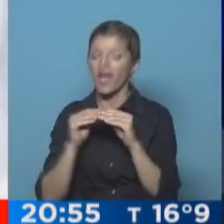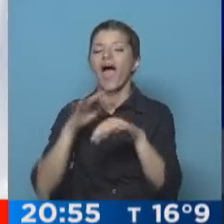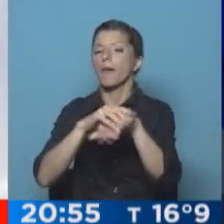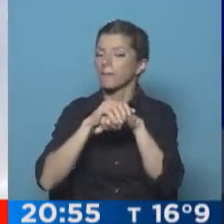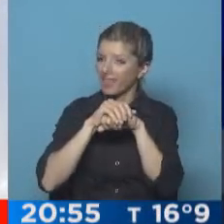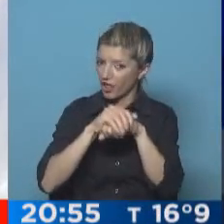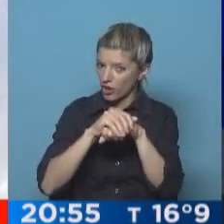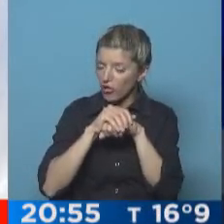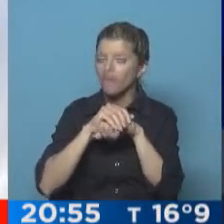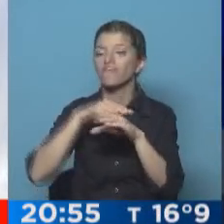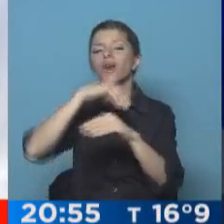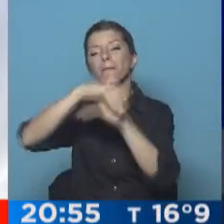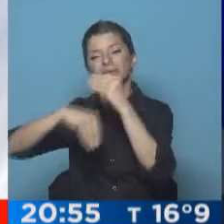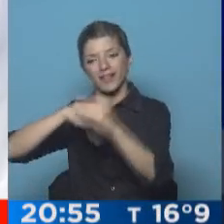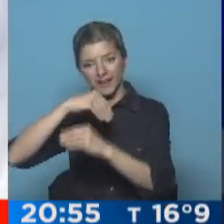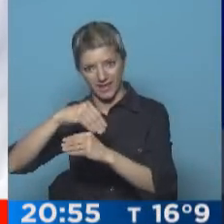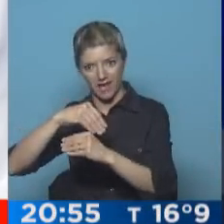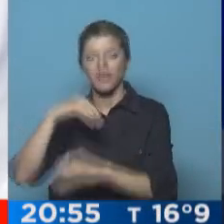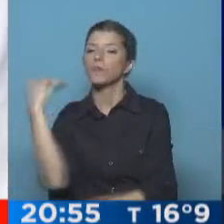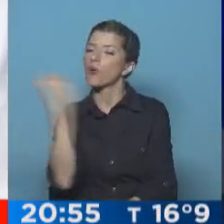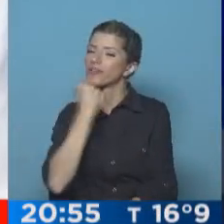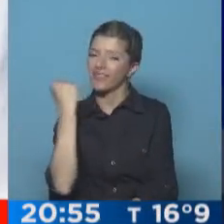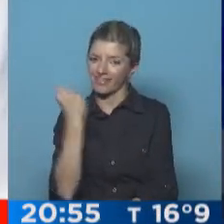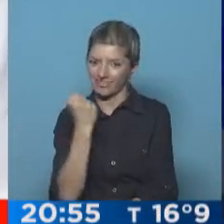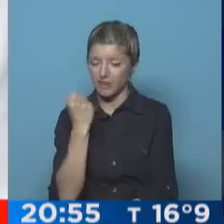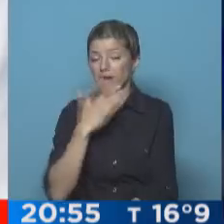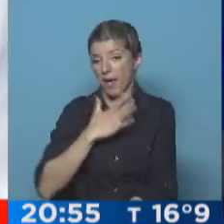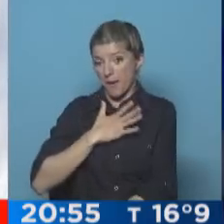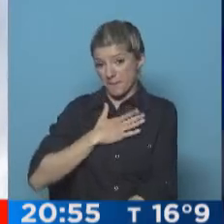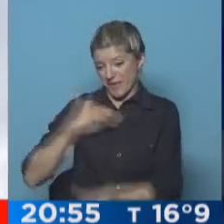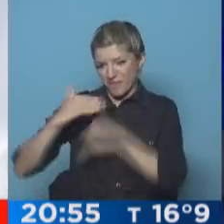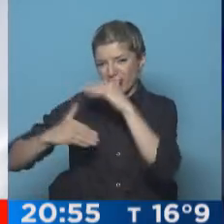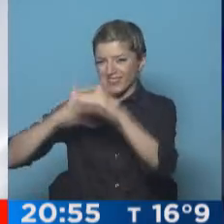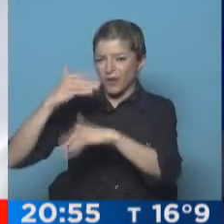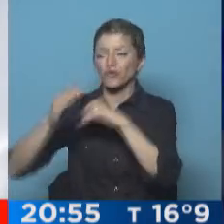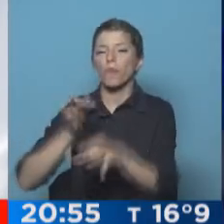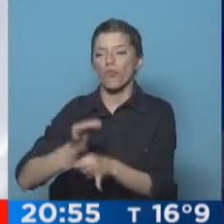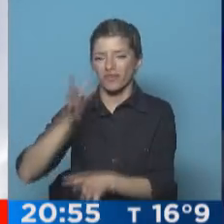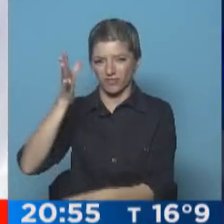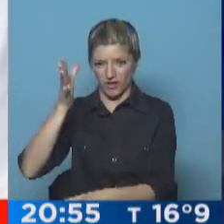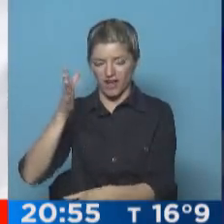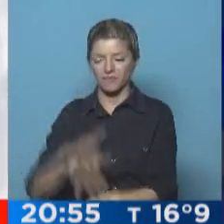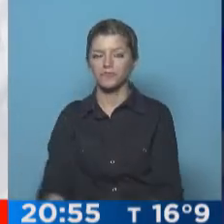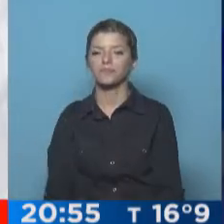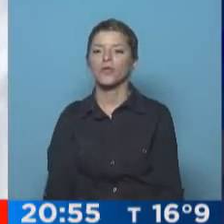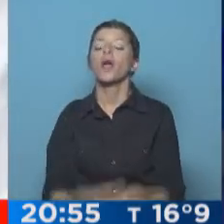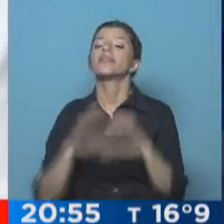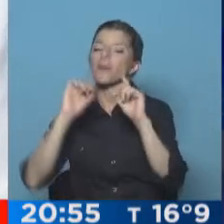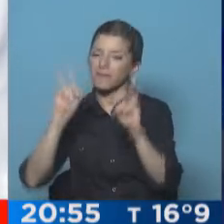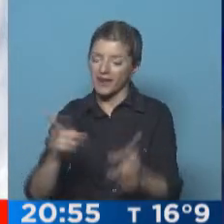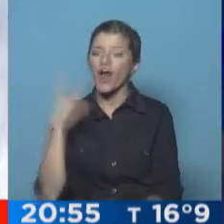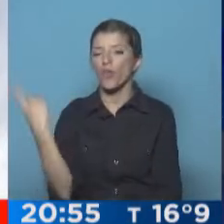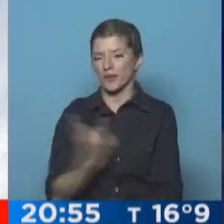amigos, familia indispensable para mi propio desarrollo. Por supuesto, a las autoridades